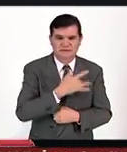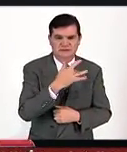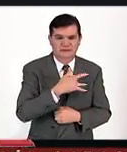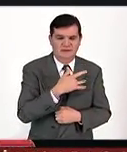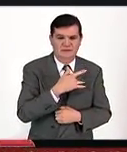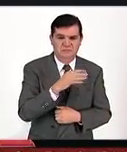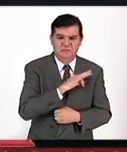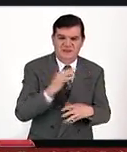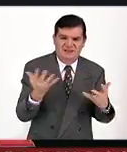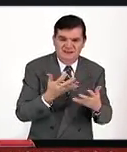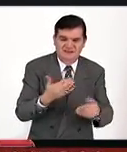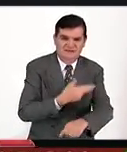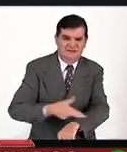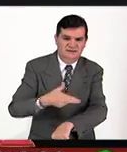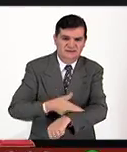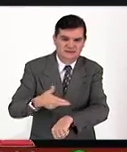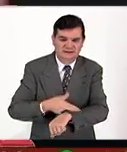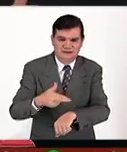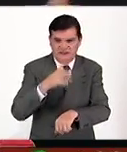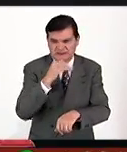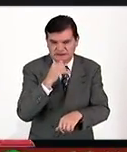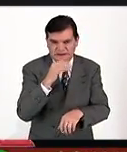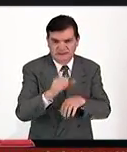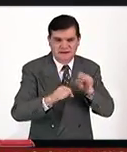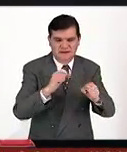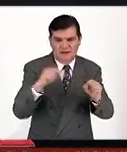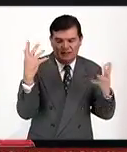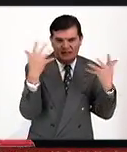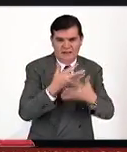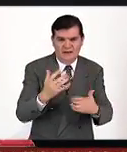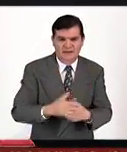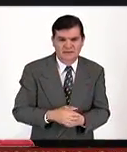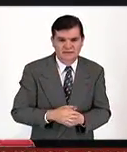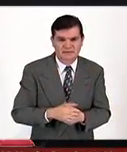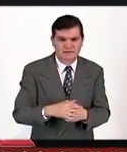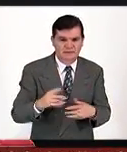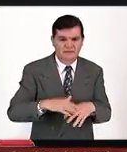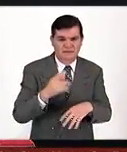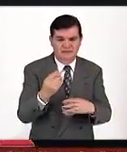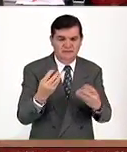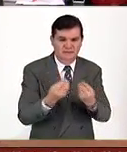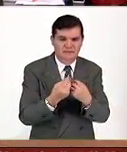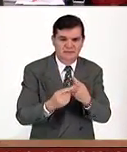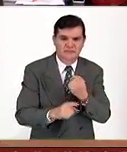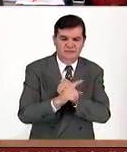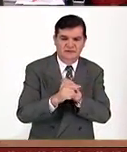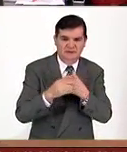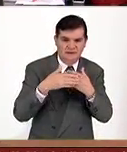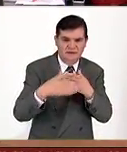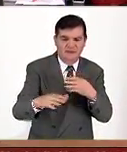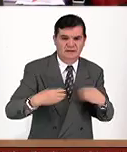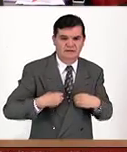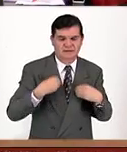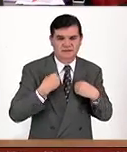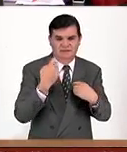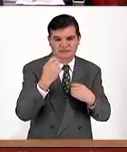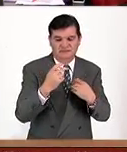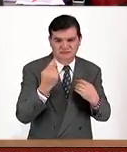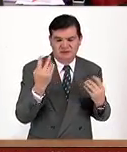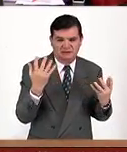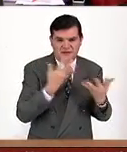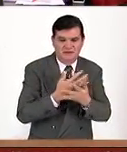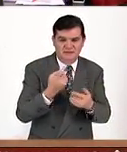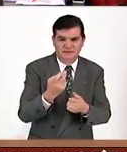siente incapaz de resolver cualquier frustración con la que va a enfrentarse en la vida, inevitablemente, ¿eh? No hay para